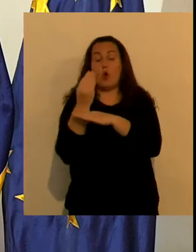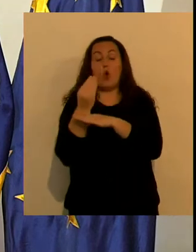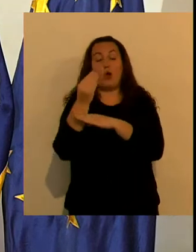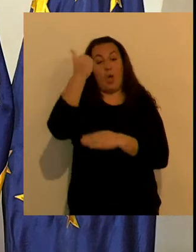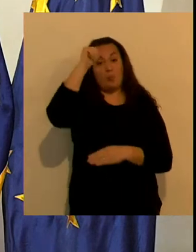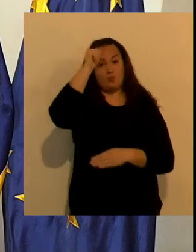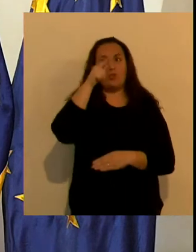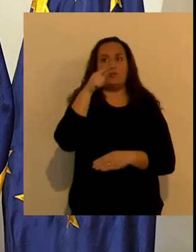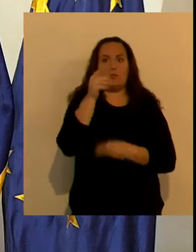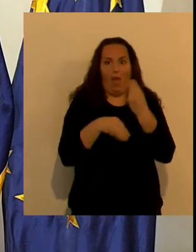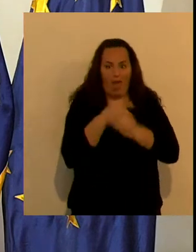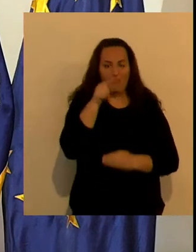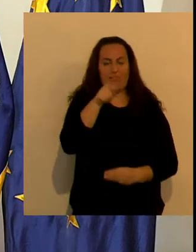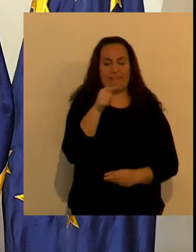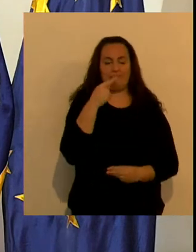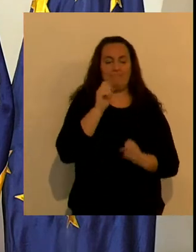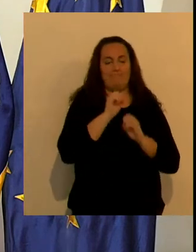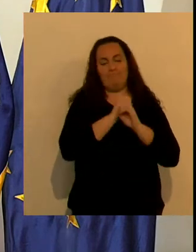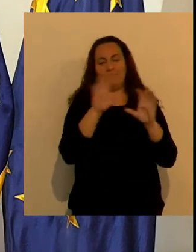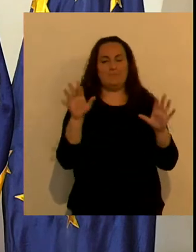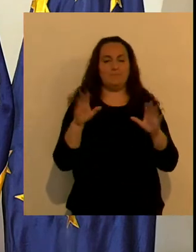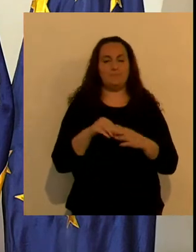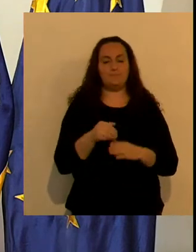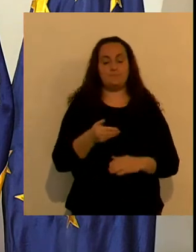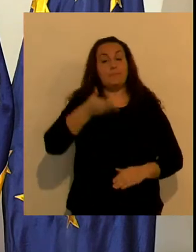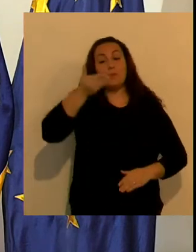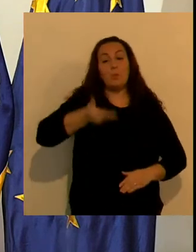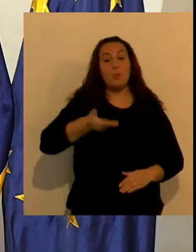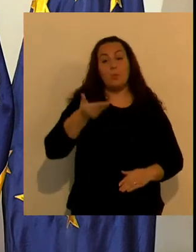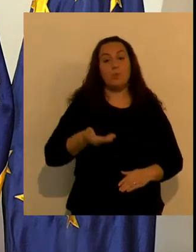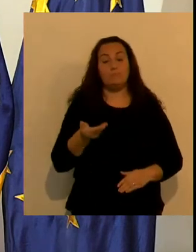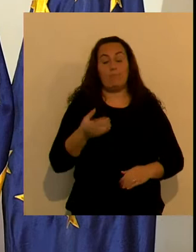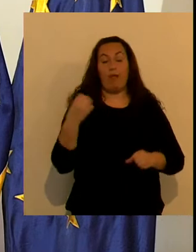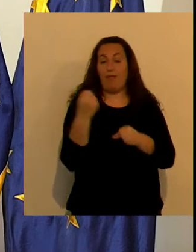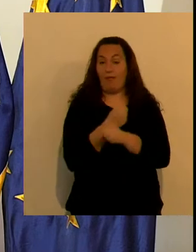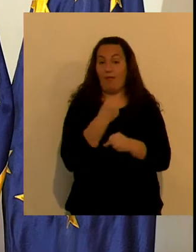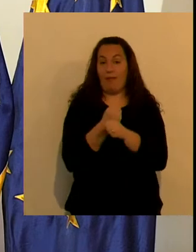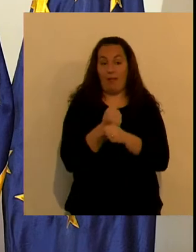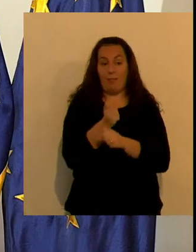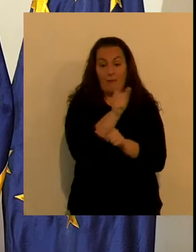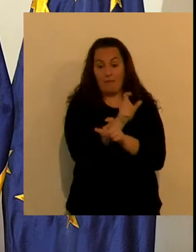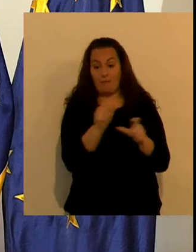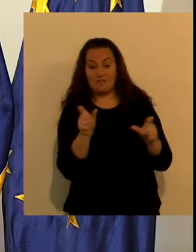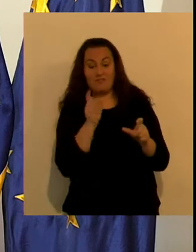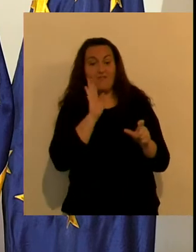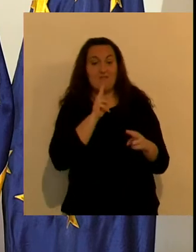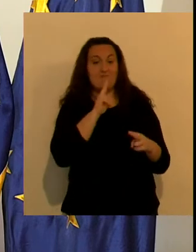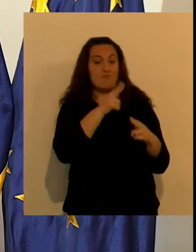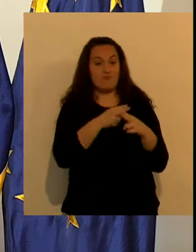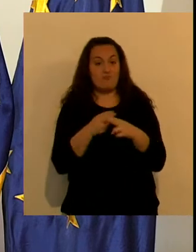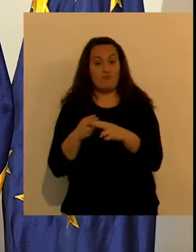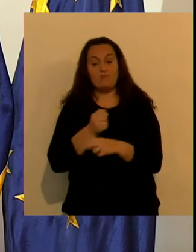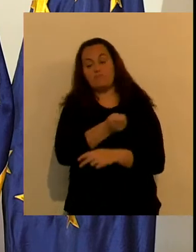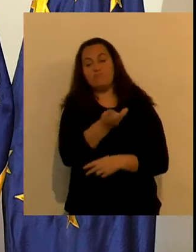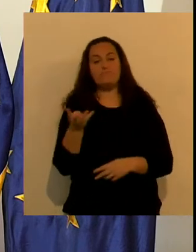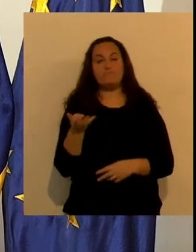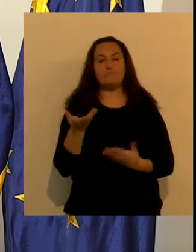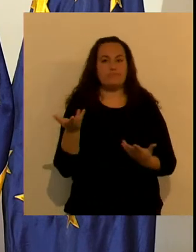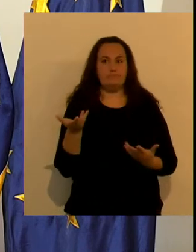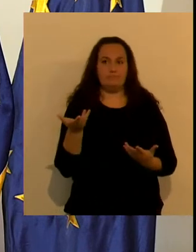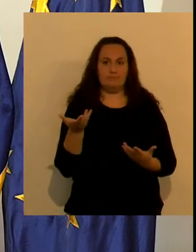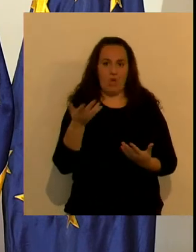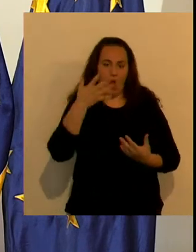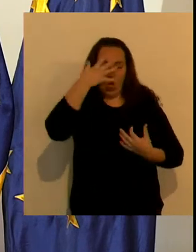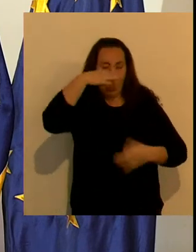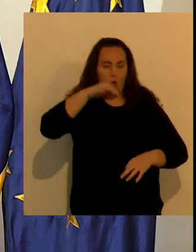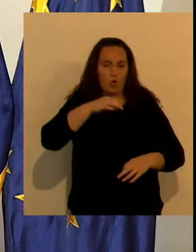de los Muchachos. Y si importante ha sido la labor de estas personas que he nombrado, lógicamente no menos importante